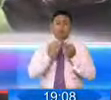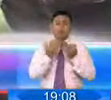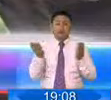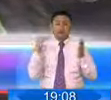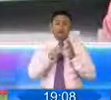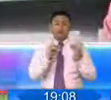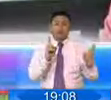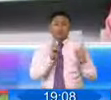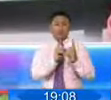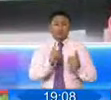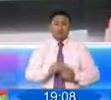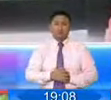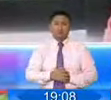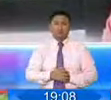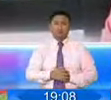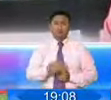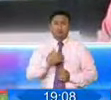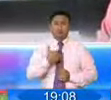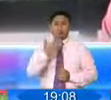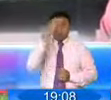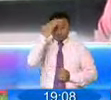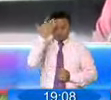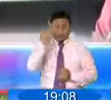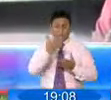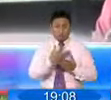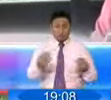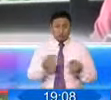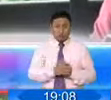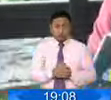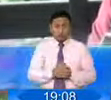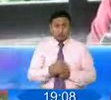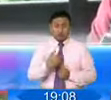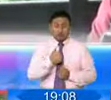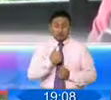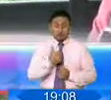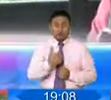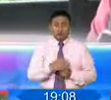con vida. Cuando llegamos a saber que estaba desapareciendo el fuego,